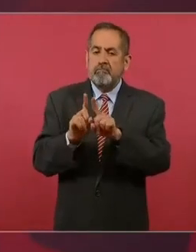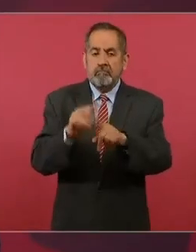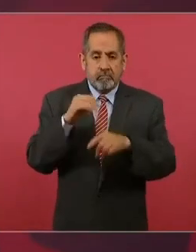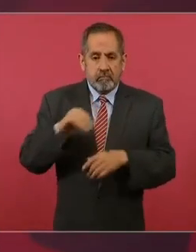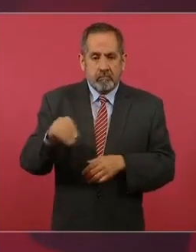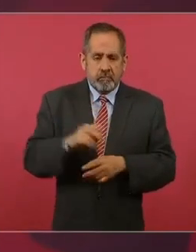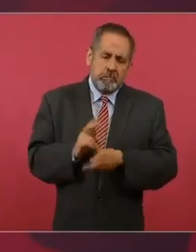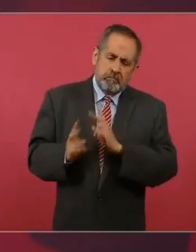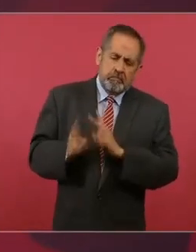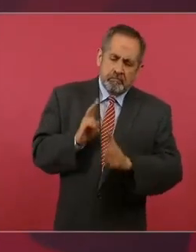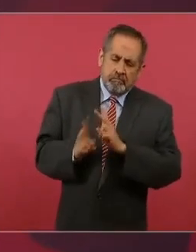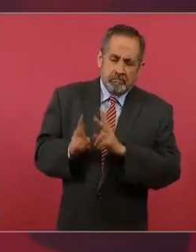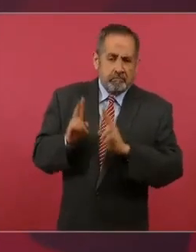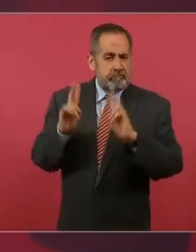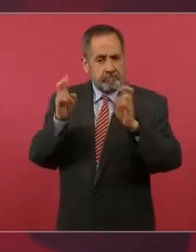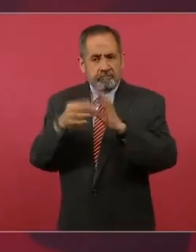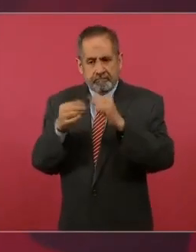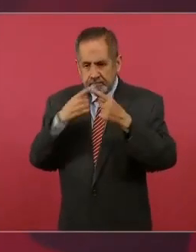y hablamos del tema,